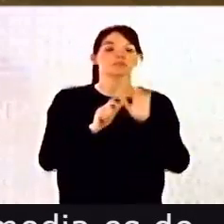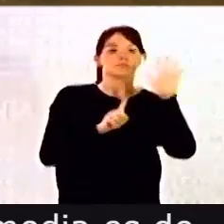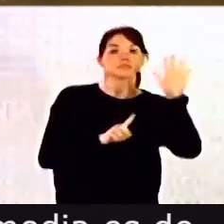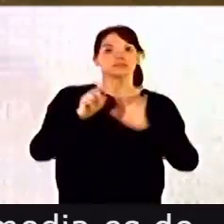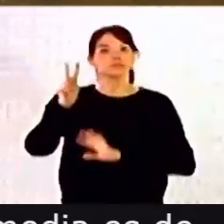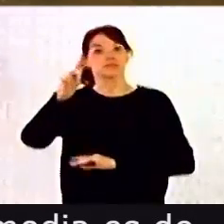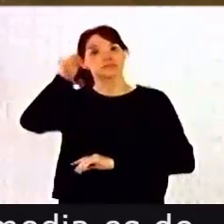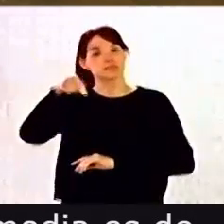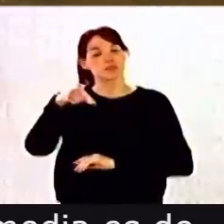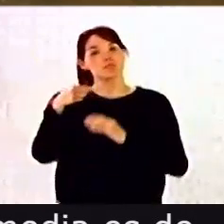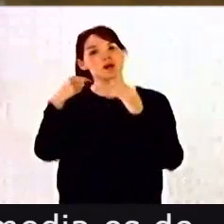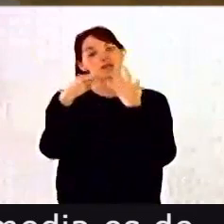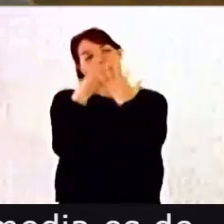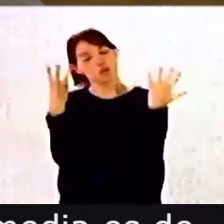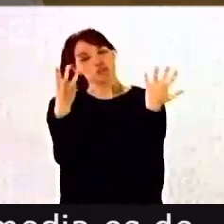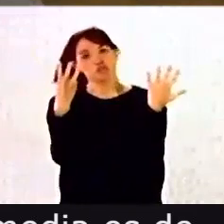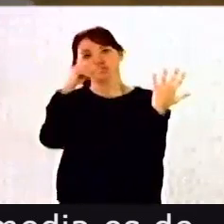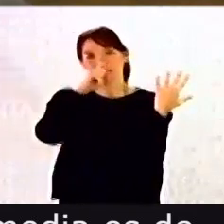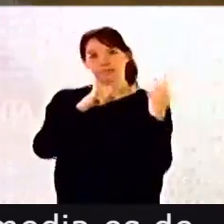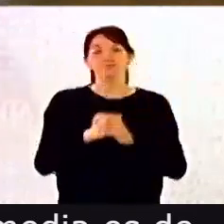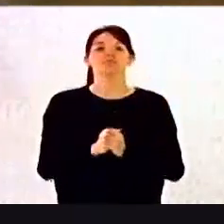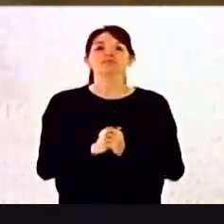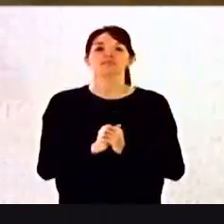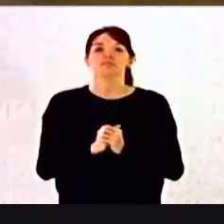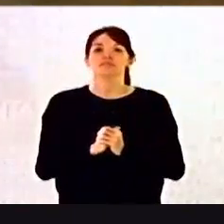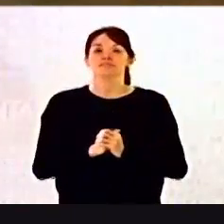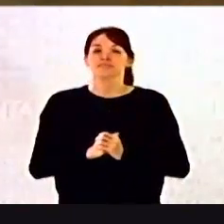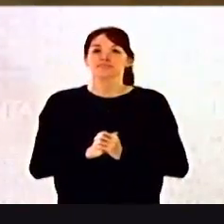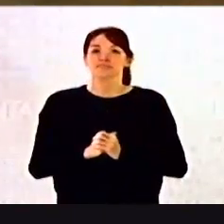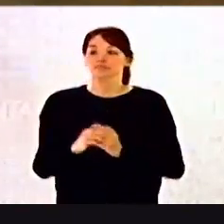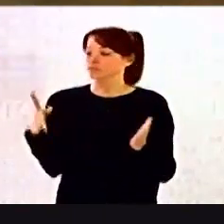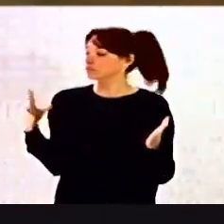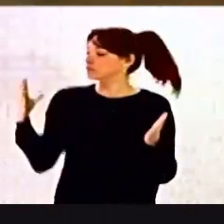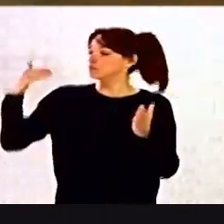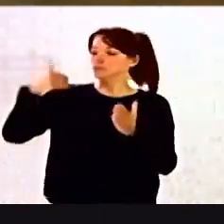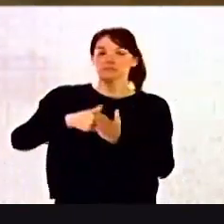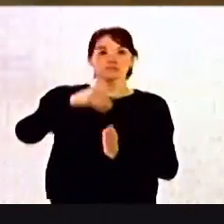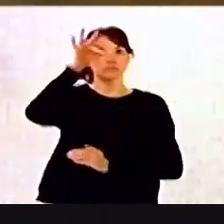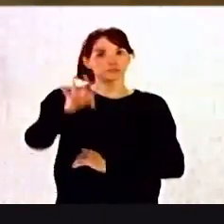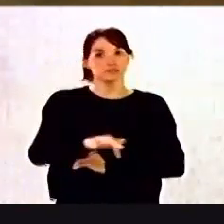62,18 años. En el total del periodo que llevamos se han hecho